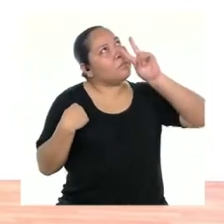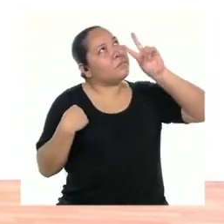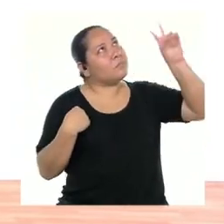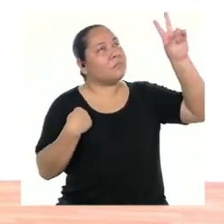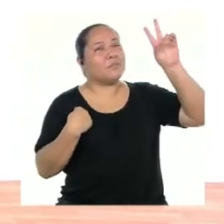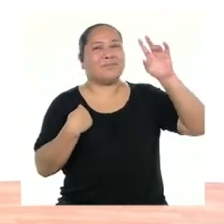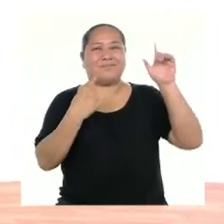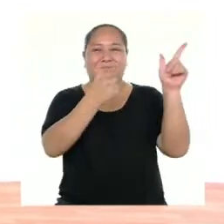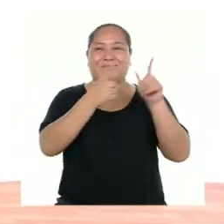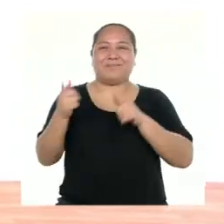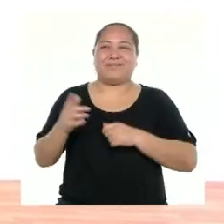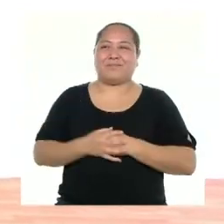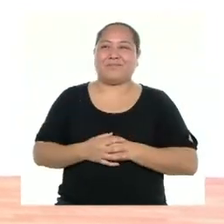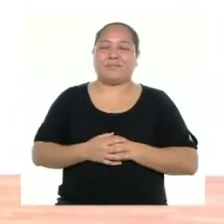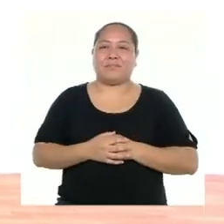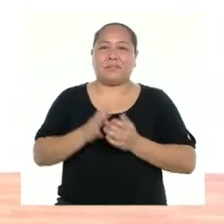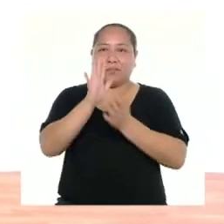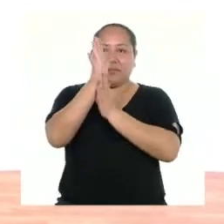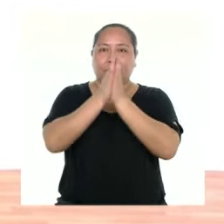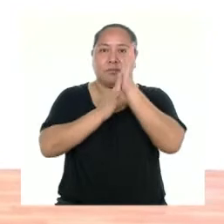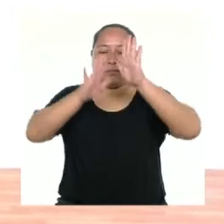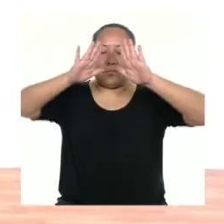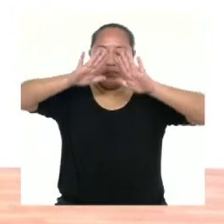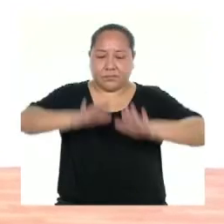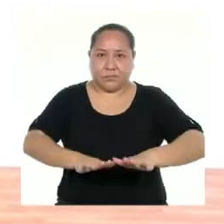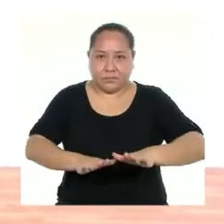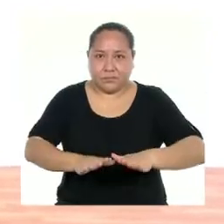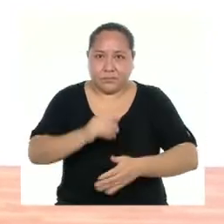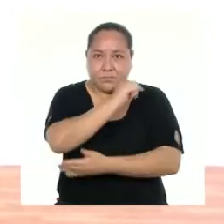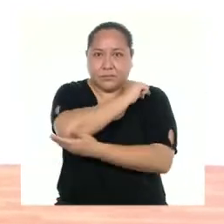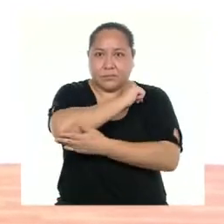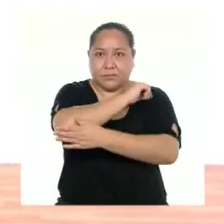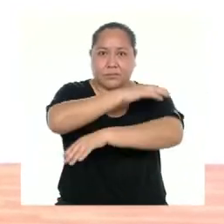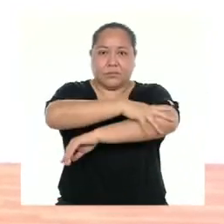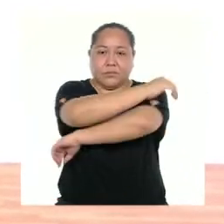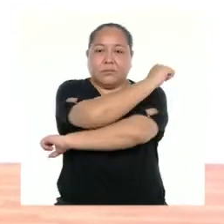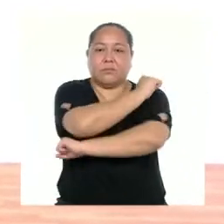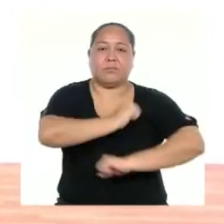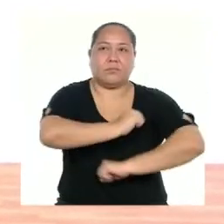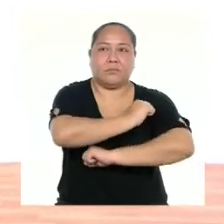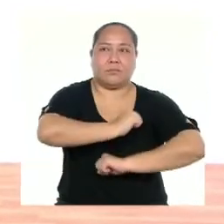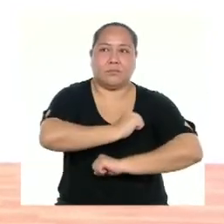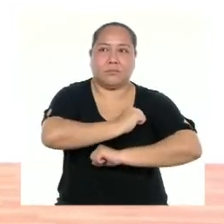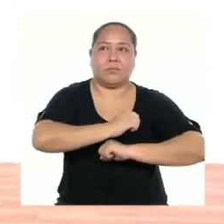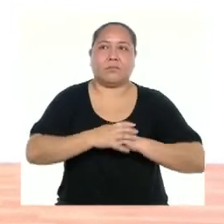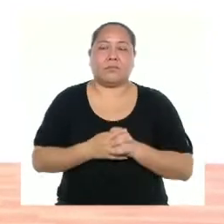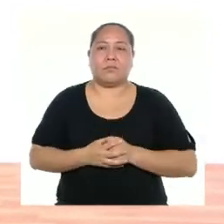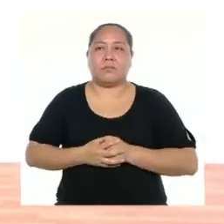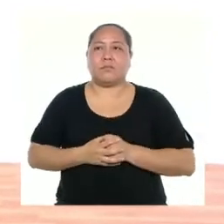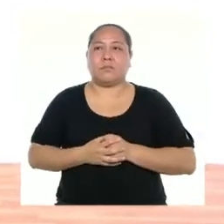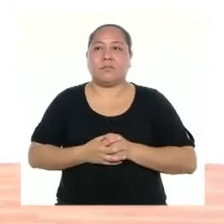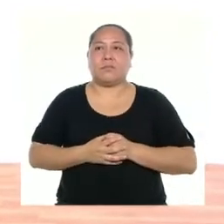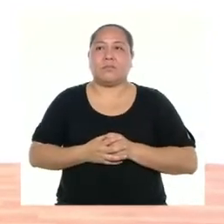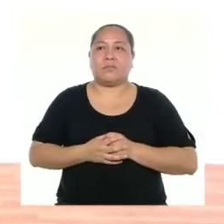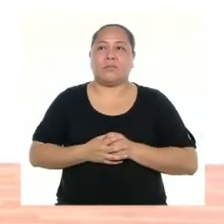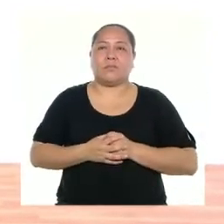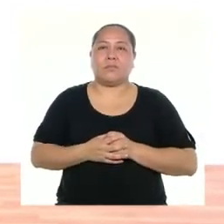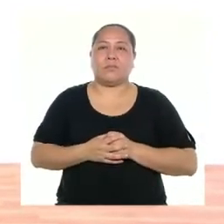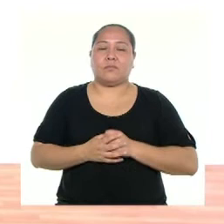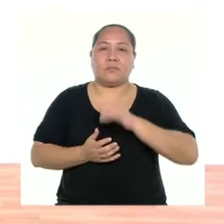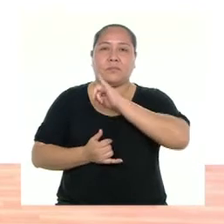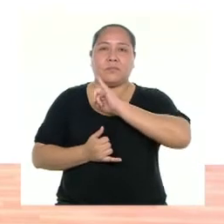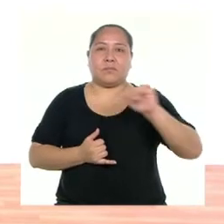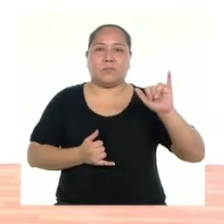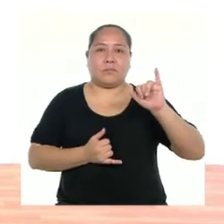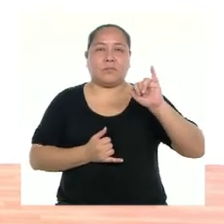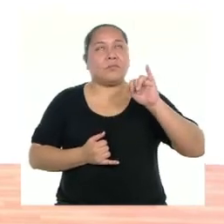Listo. Vamos a apoyarnos en el piso y con los codos vamos a empujar las rodillas. Vamos a estirar la izquierda